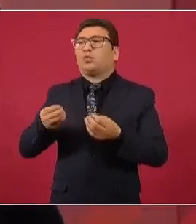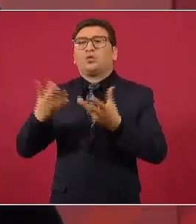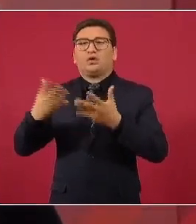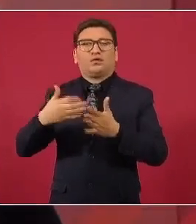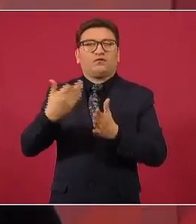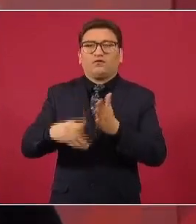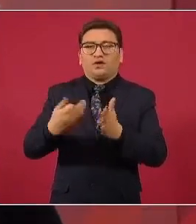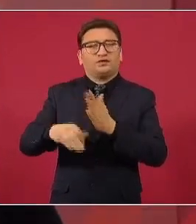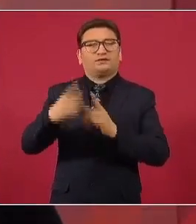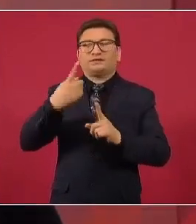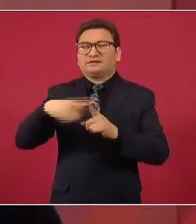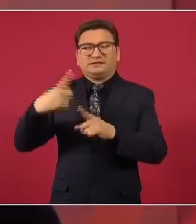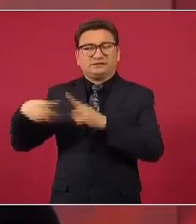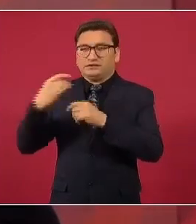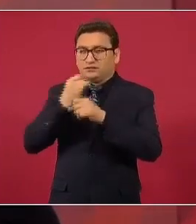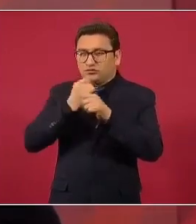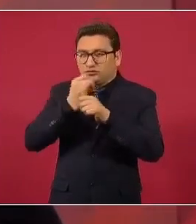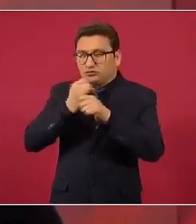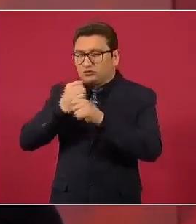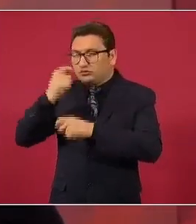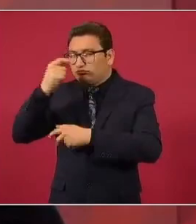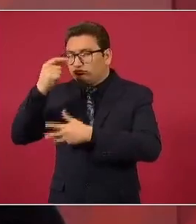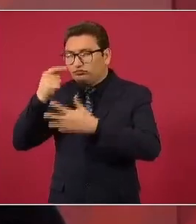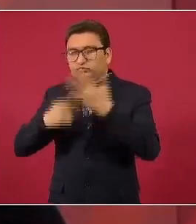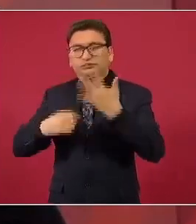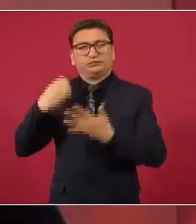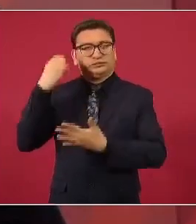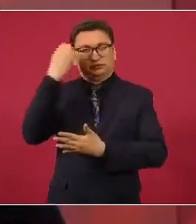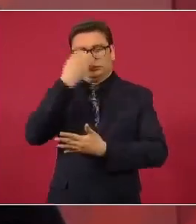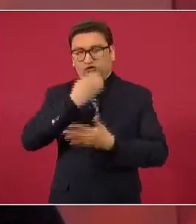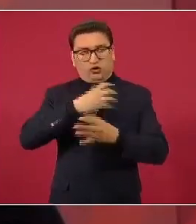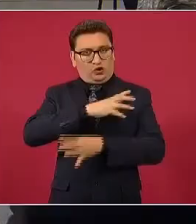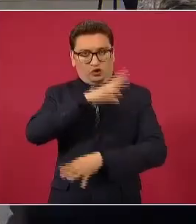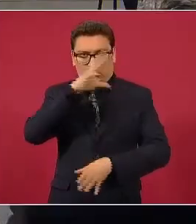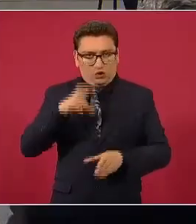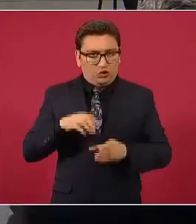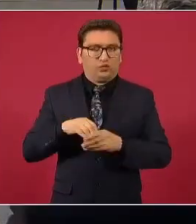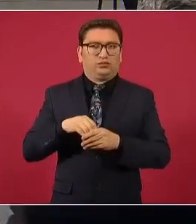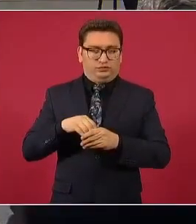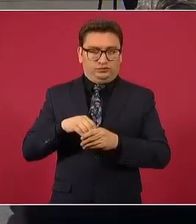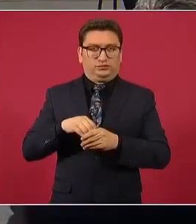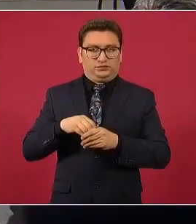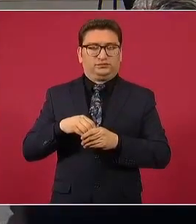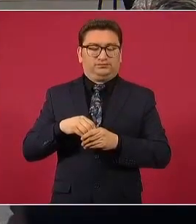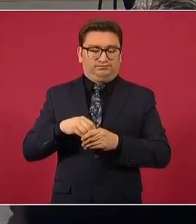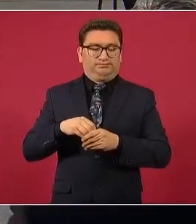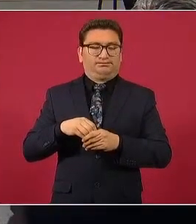en fin, todo un diagnóstico. Ya se llevan